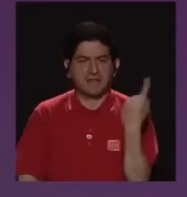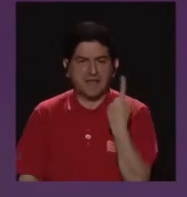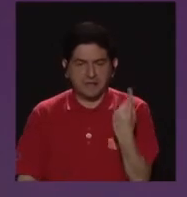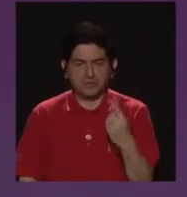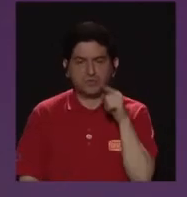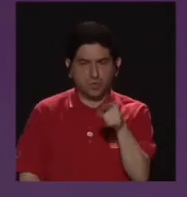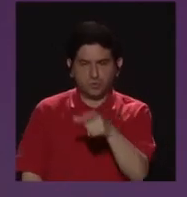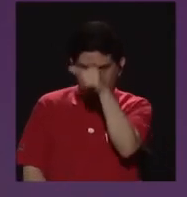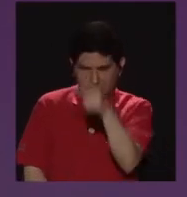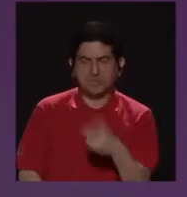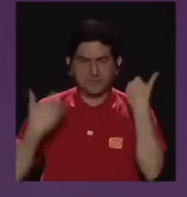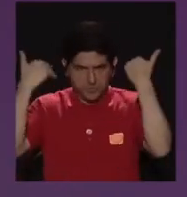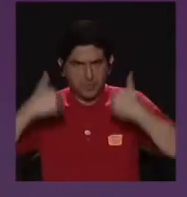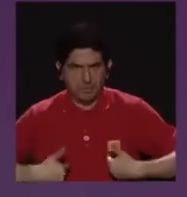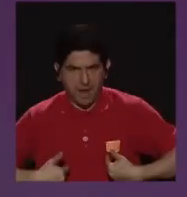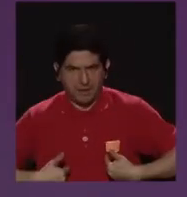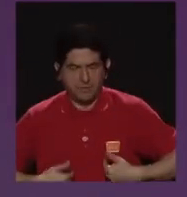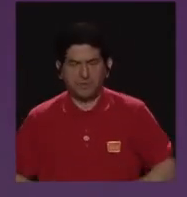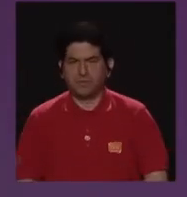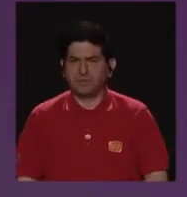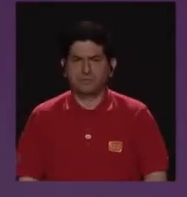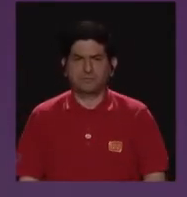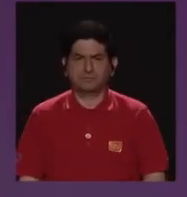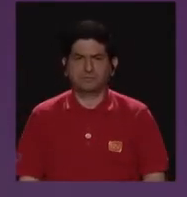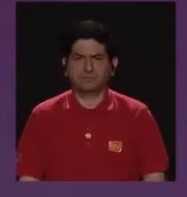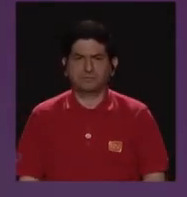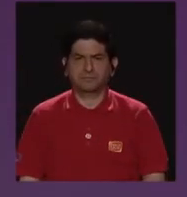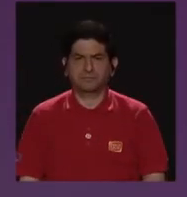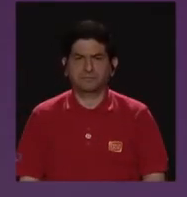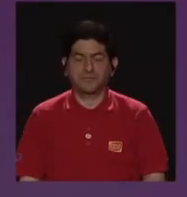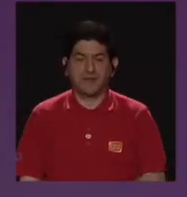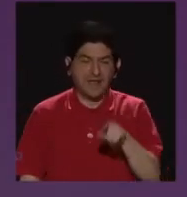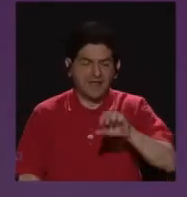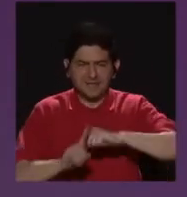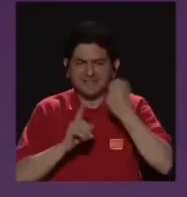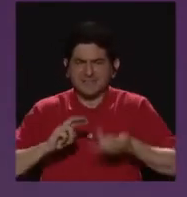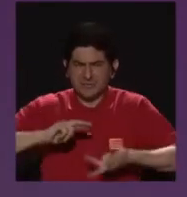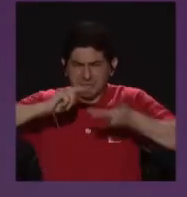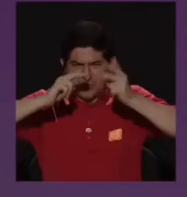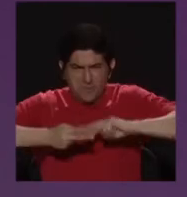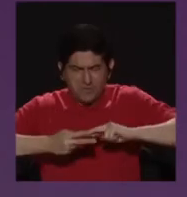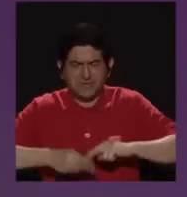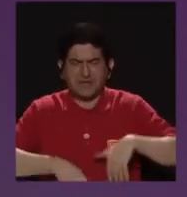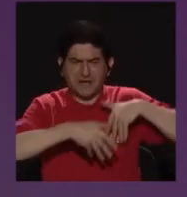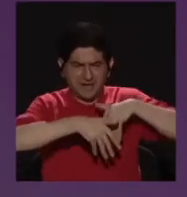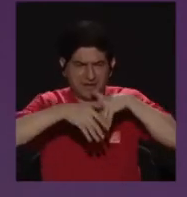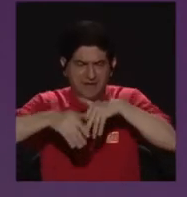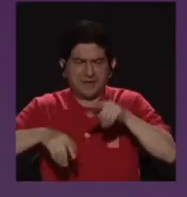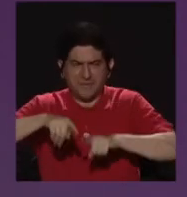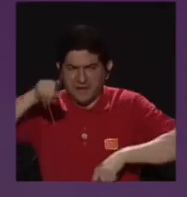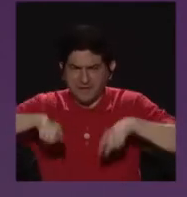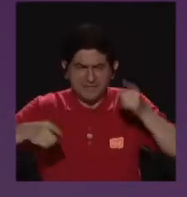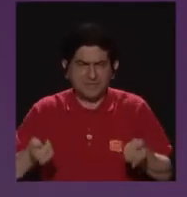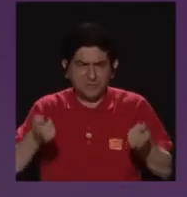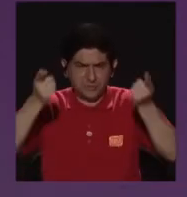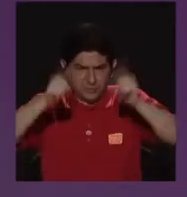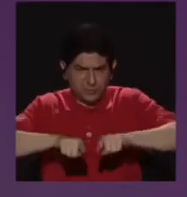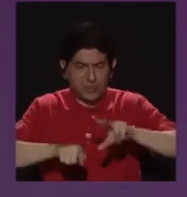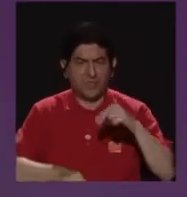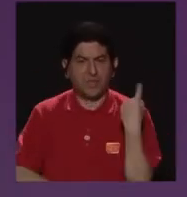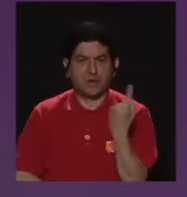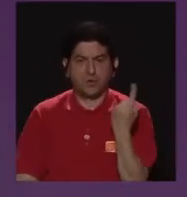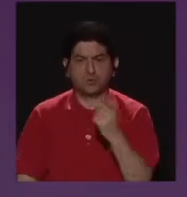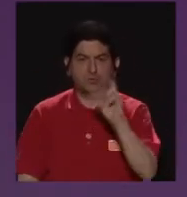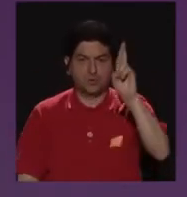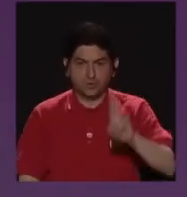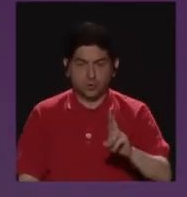ser persona verdad más allá de todo y estas contradicciones que se dan en la marcha de la diversidad no solamente aquí en